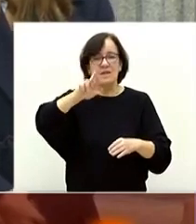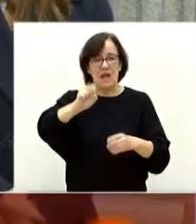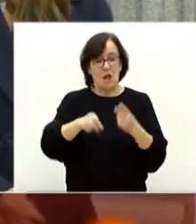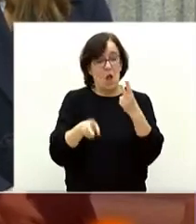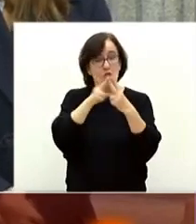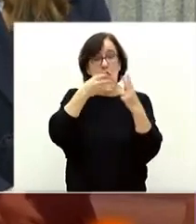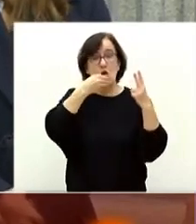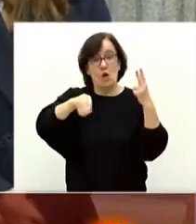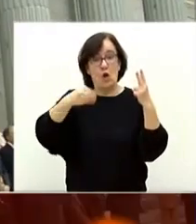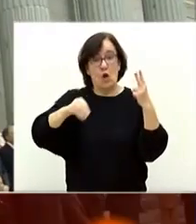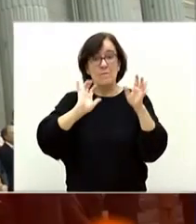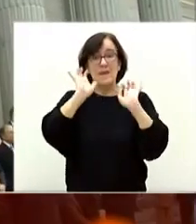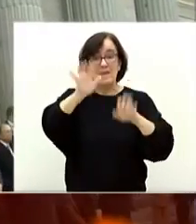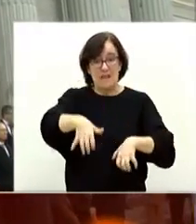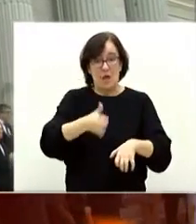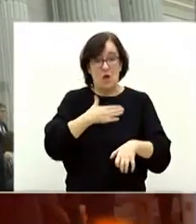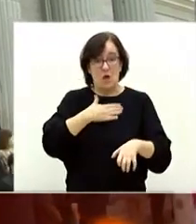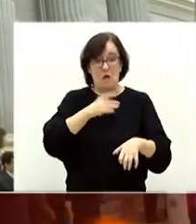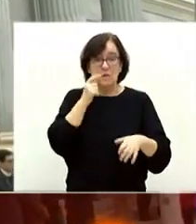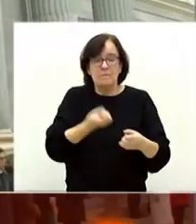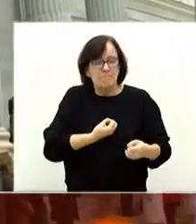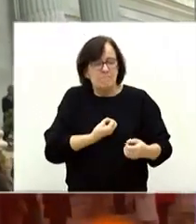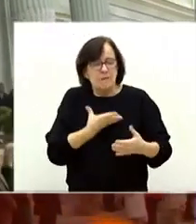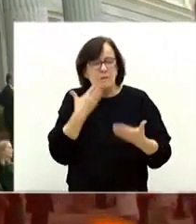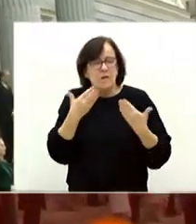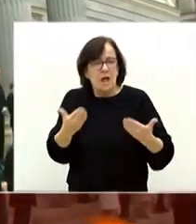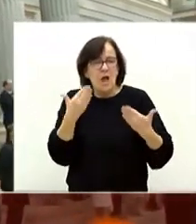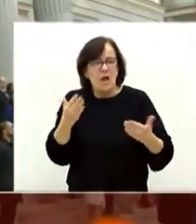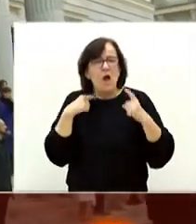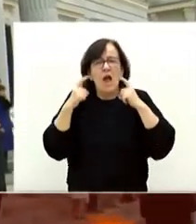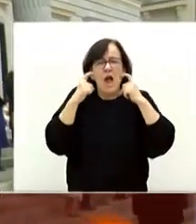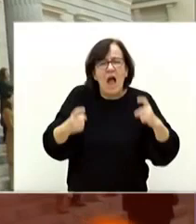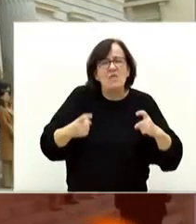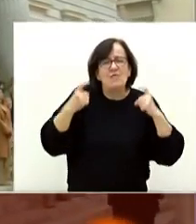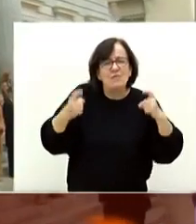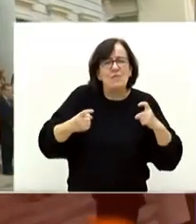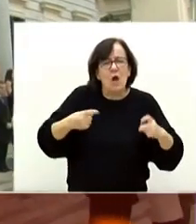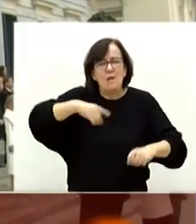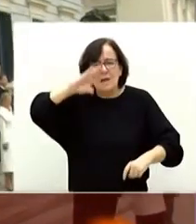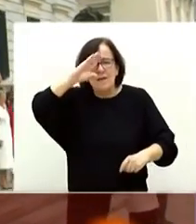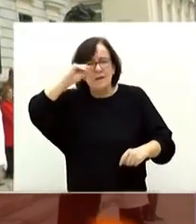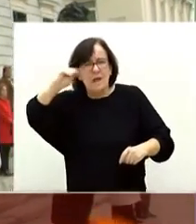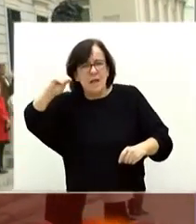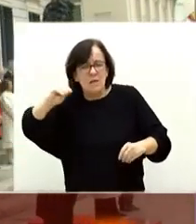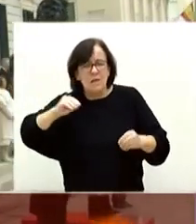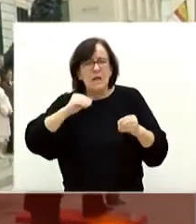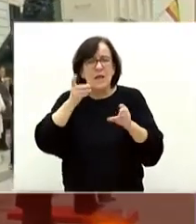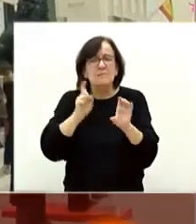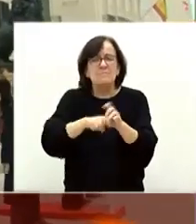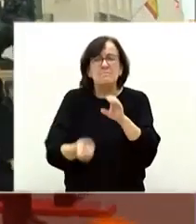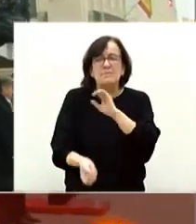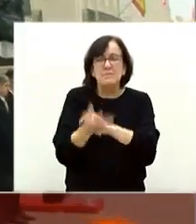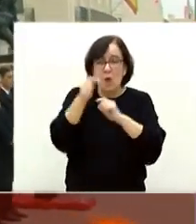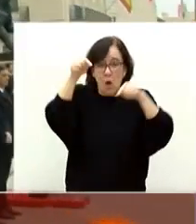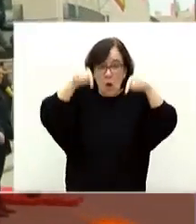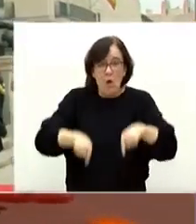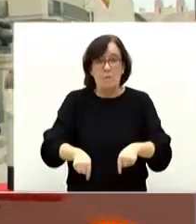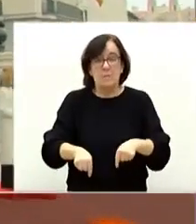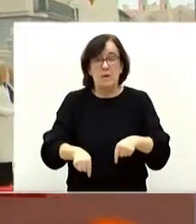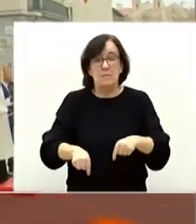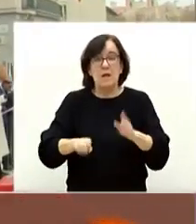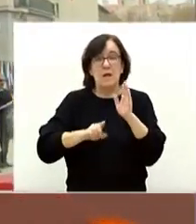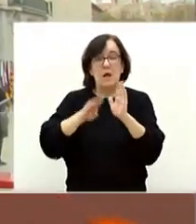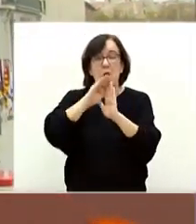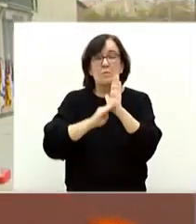dos jóvenes leoneses que, gracias a su pasión, a su esfuerzo y a su talento, forman parte hoy del